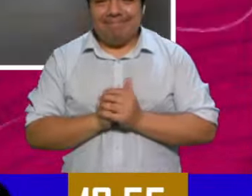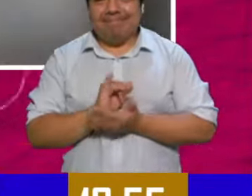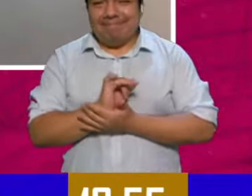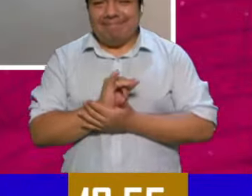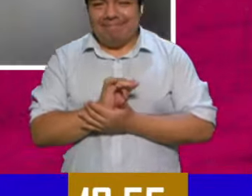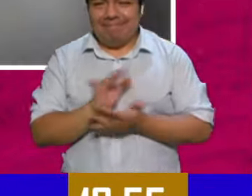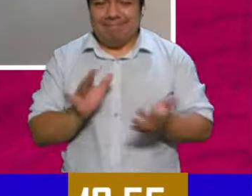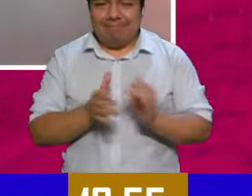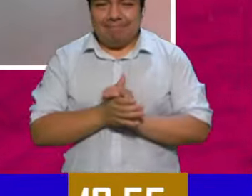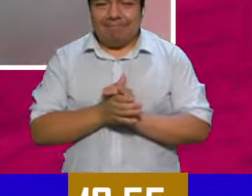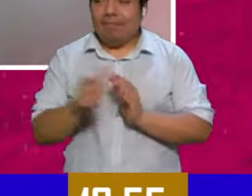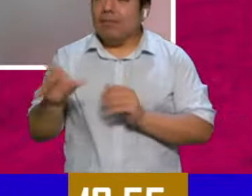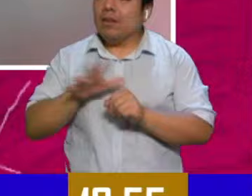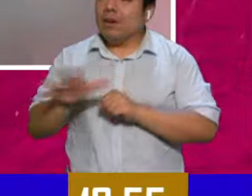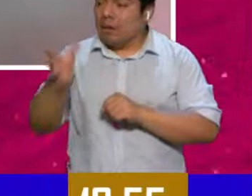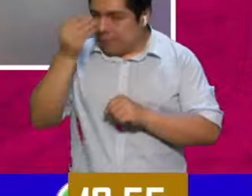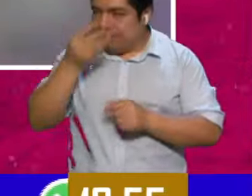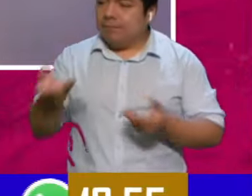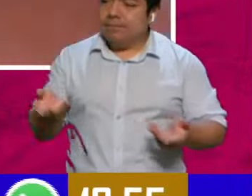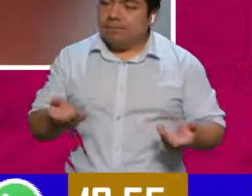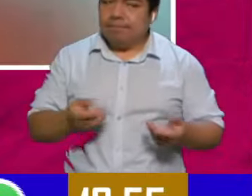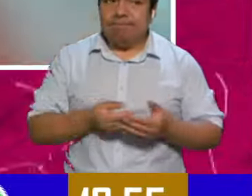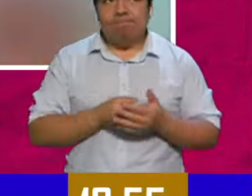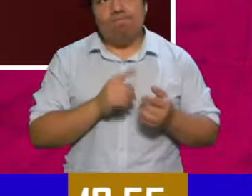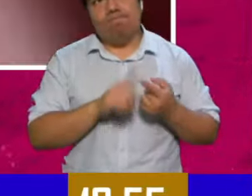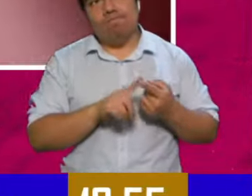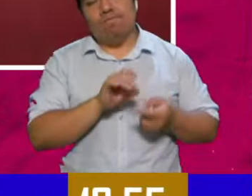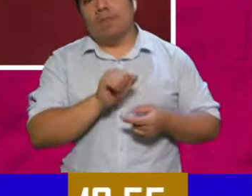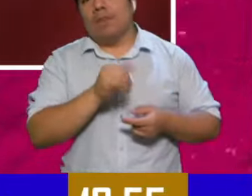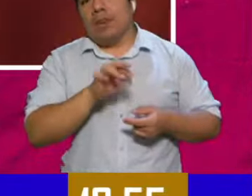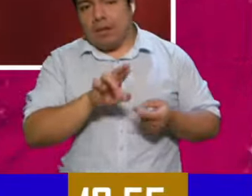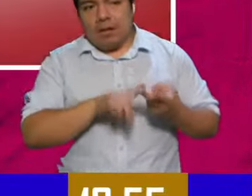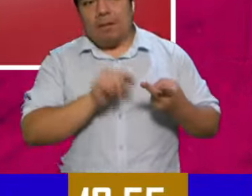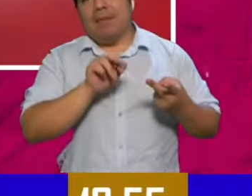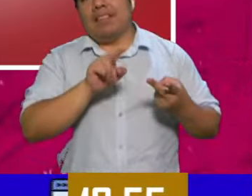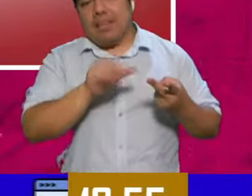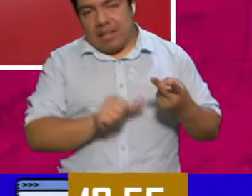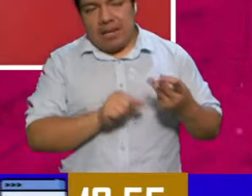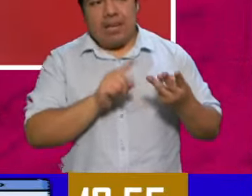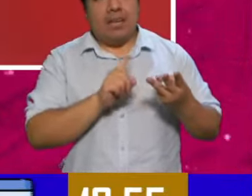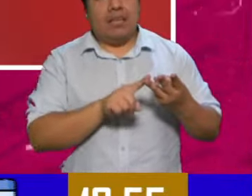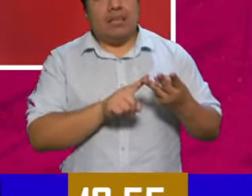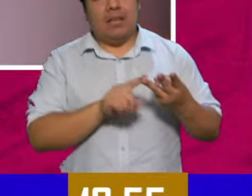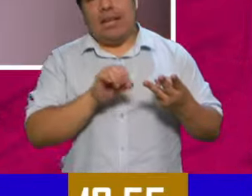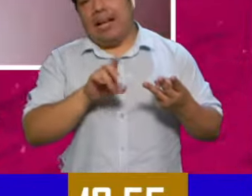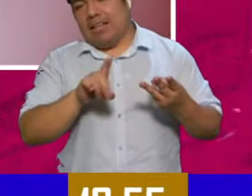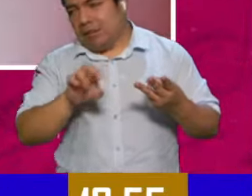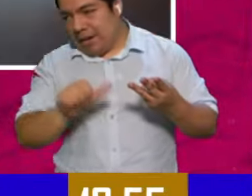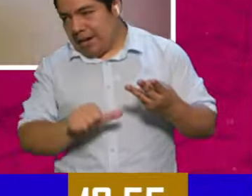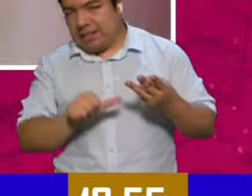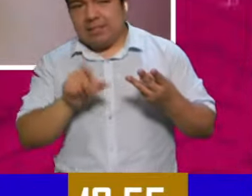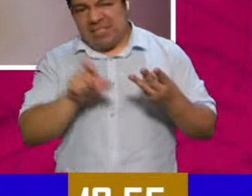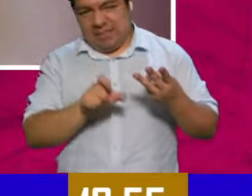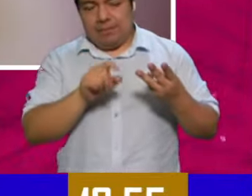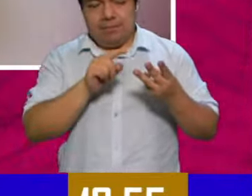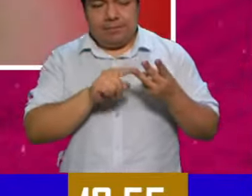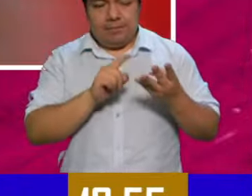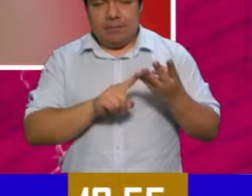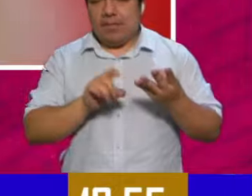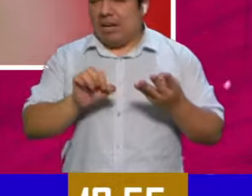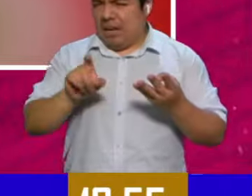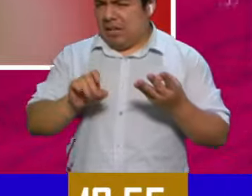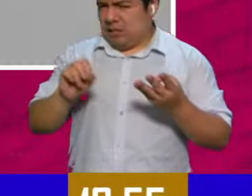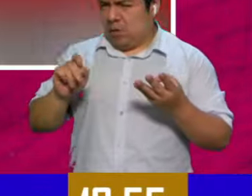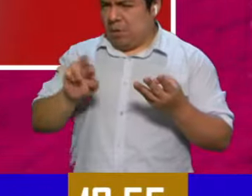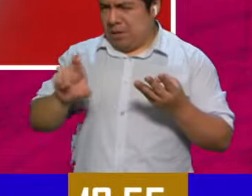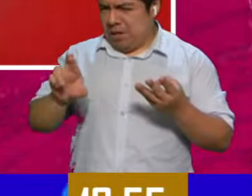¿Su influencia? Tenemos como Slayer, Pantera, Anthrax. ¿A usted le tocó Alice Cooper, compañero? Alice